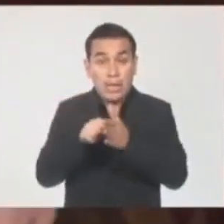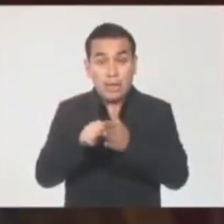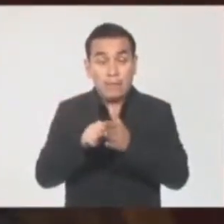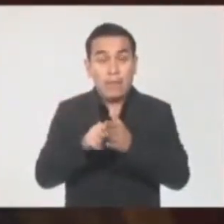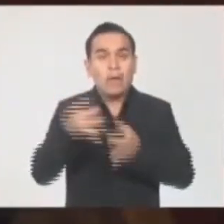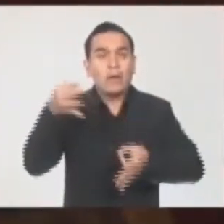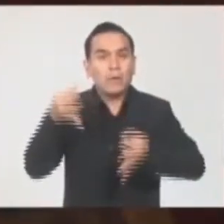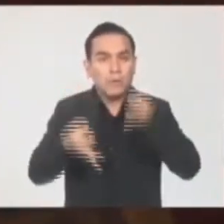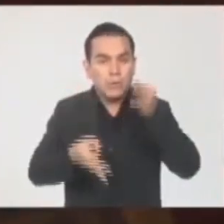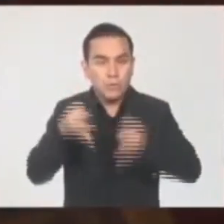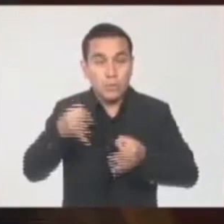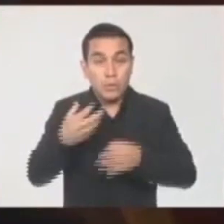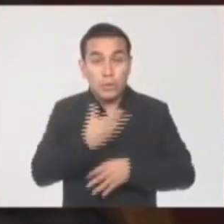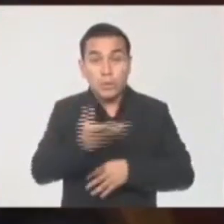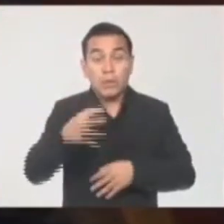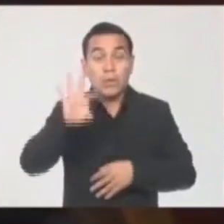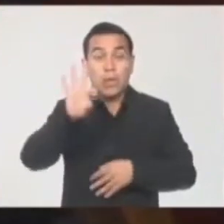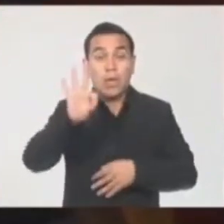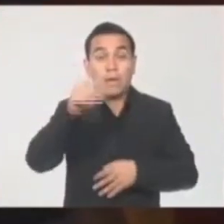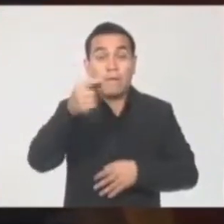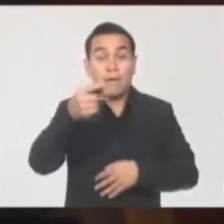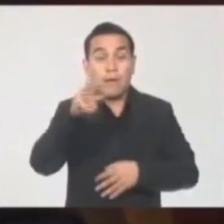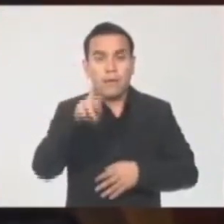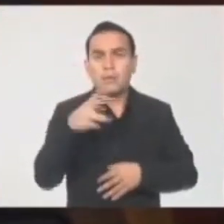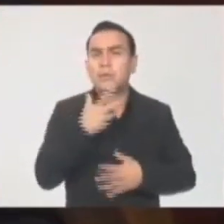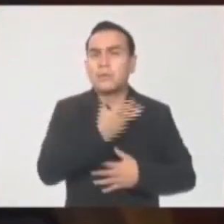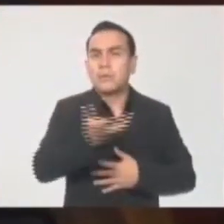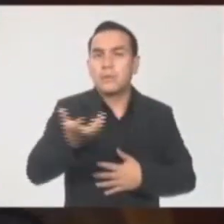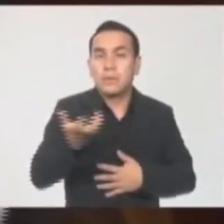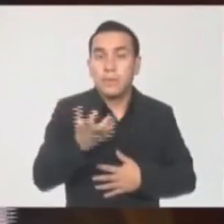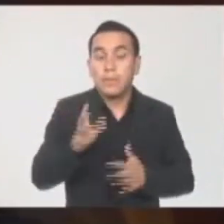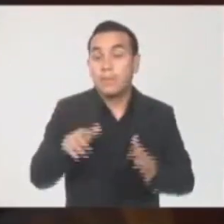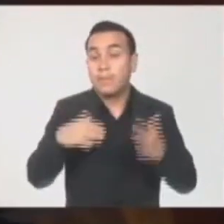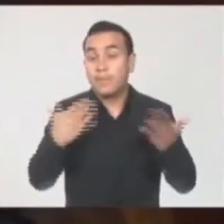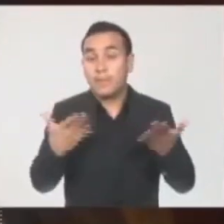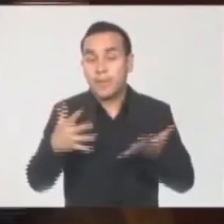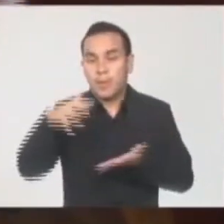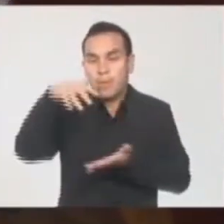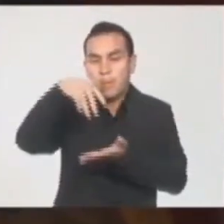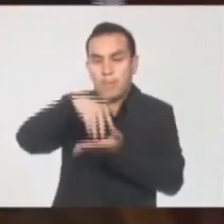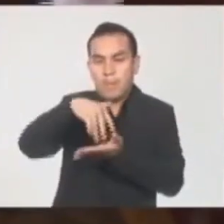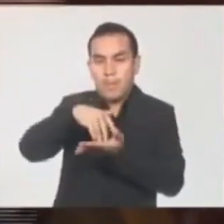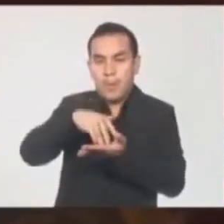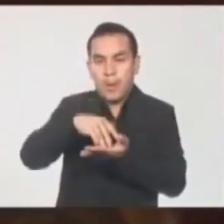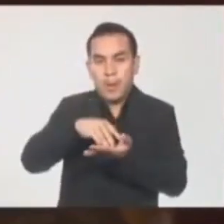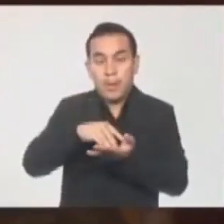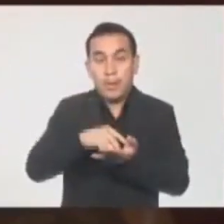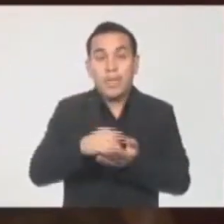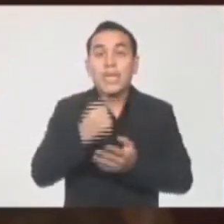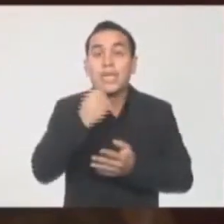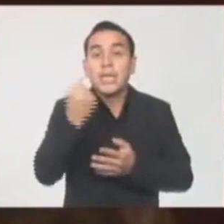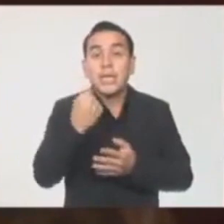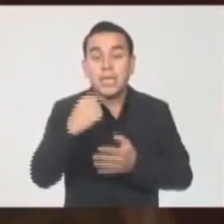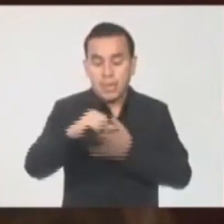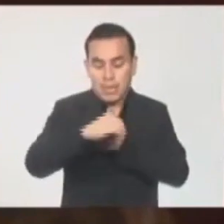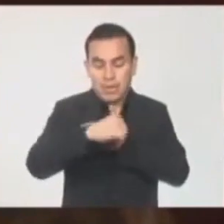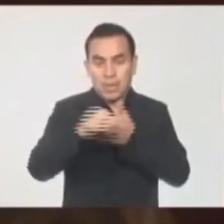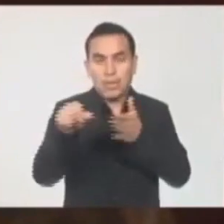Ministerio Público, desde la Fiscalía. Pero el pueblo, a través de sus representantes,